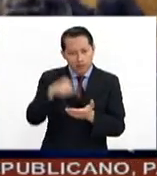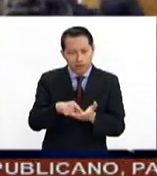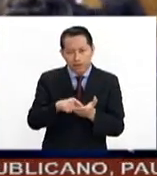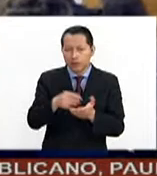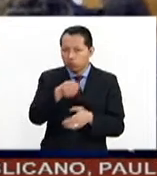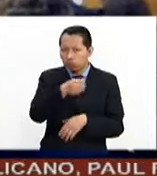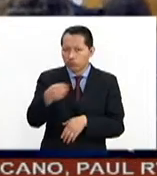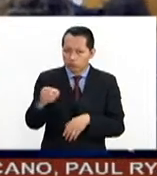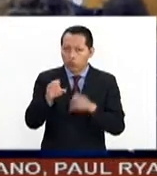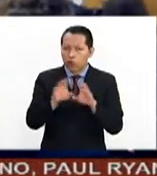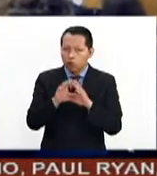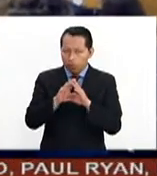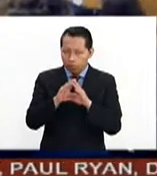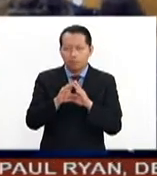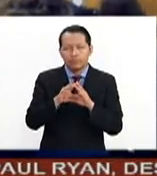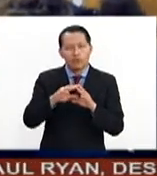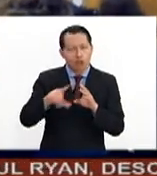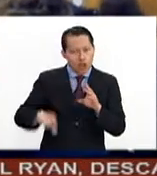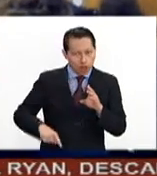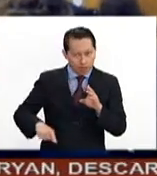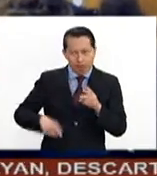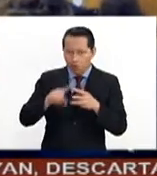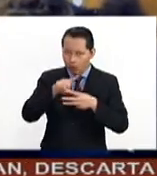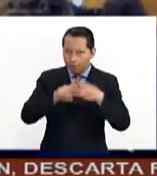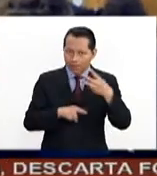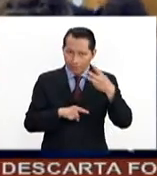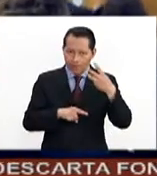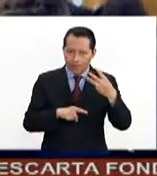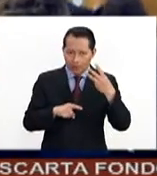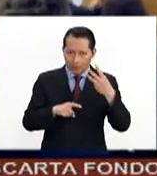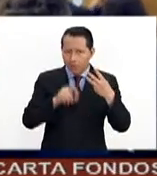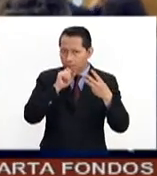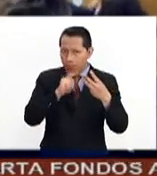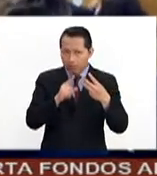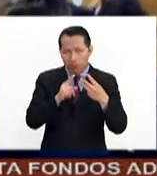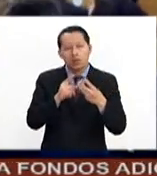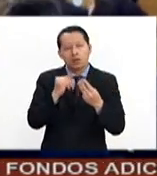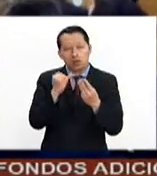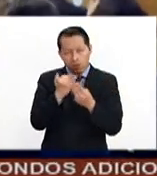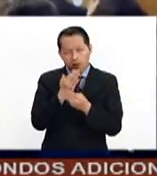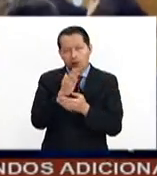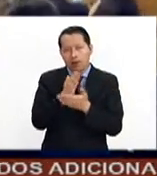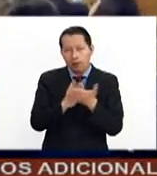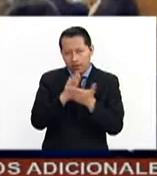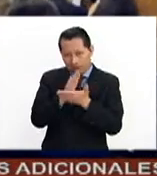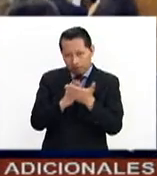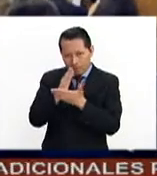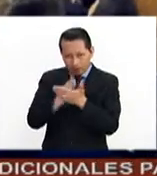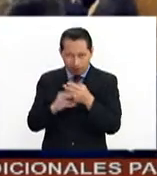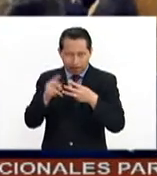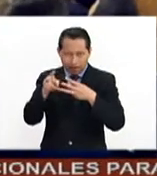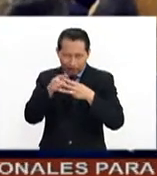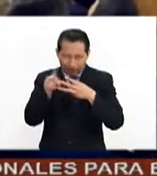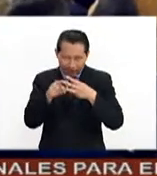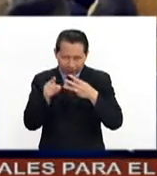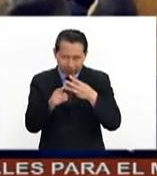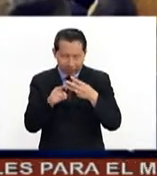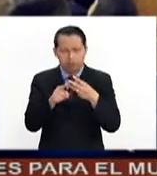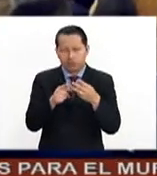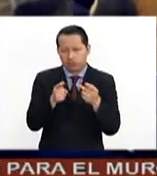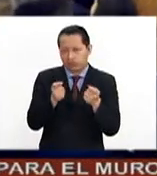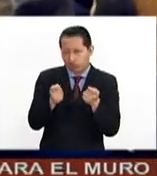la democracia, de la democracia representativa, de la división de poderes. Y estos hechos no hacen